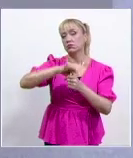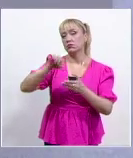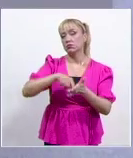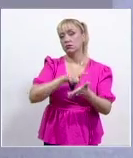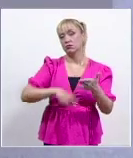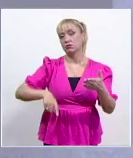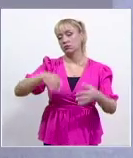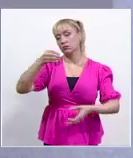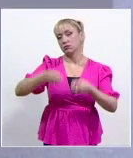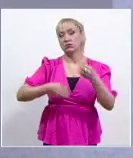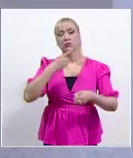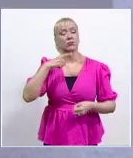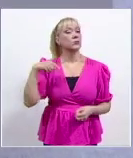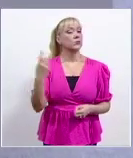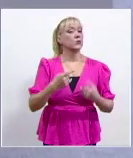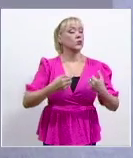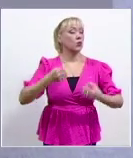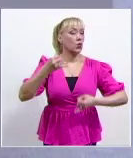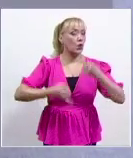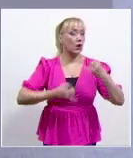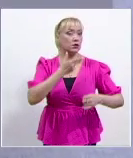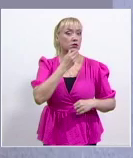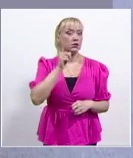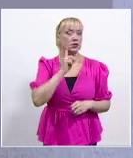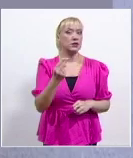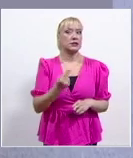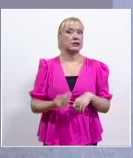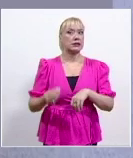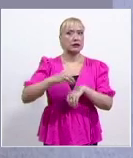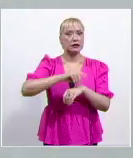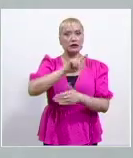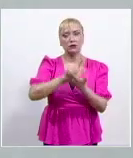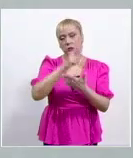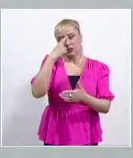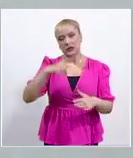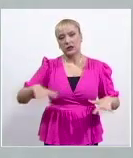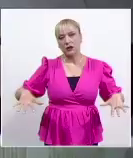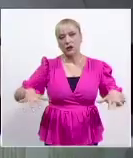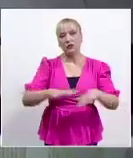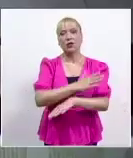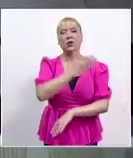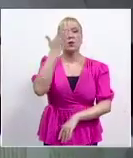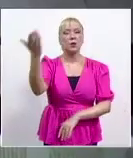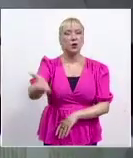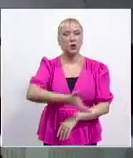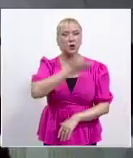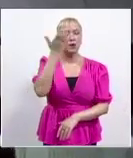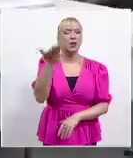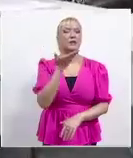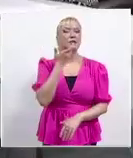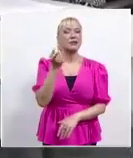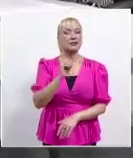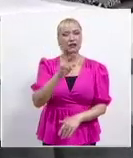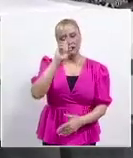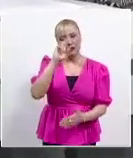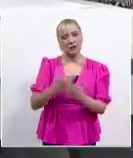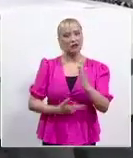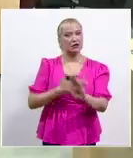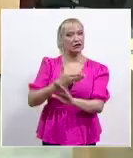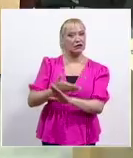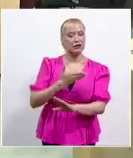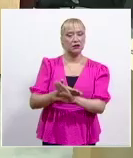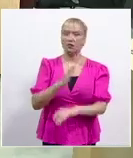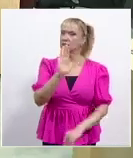las personas juzgadoras tienen el reto de aplicar la ley para transformar los patrones que reproducen la violencia, pero sobre